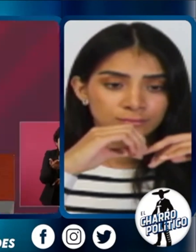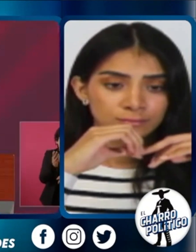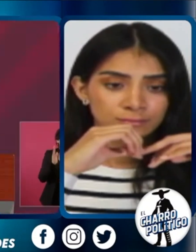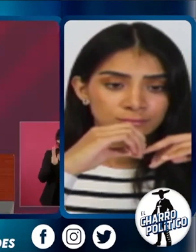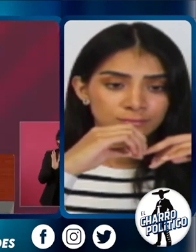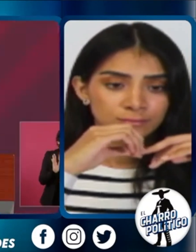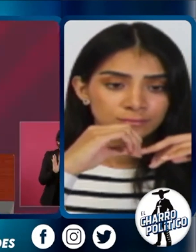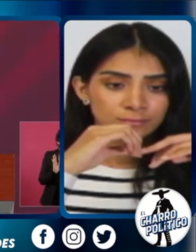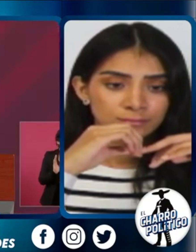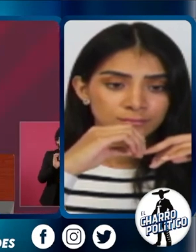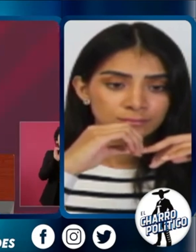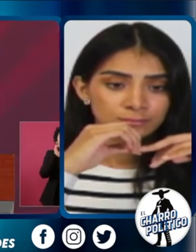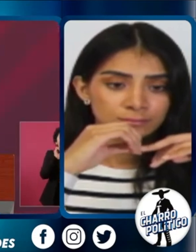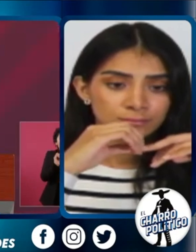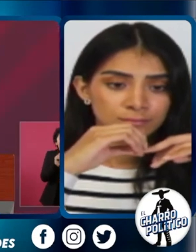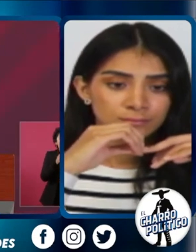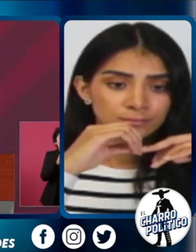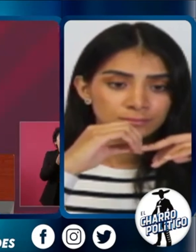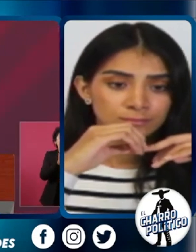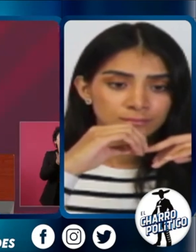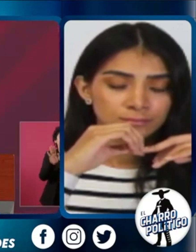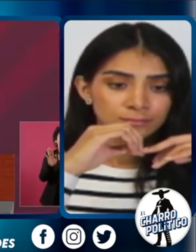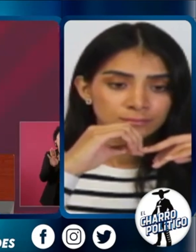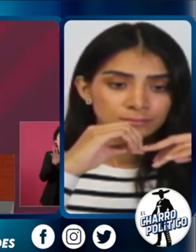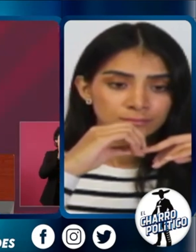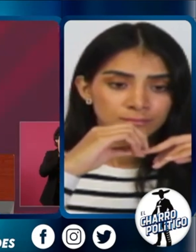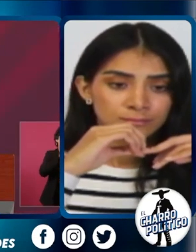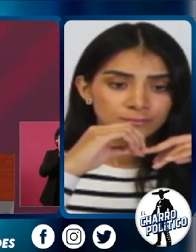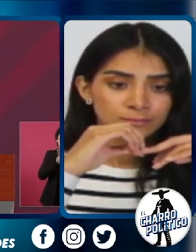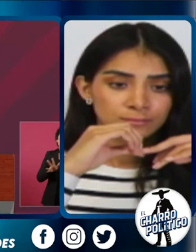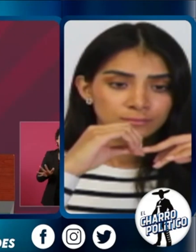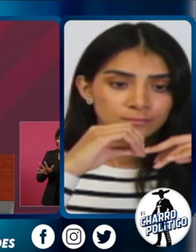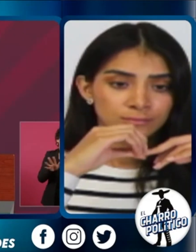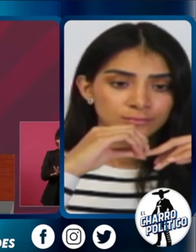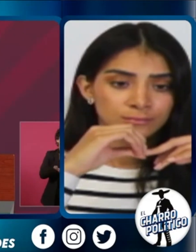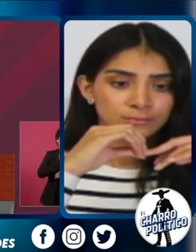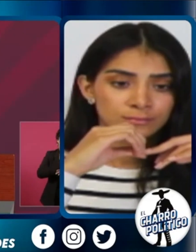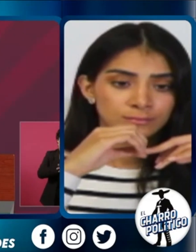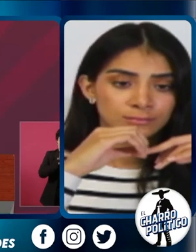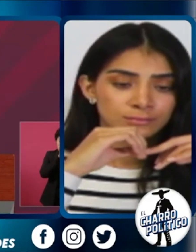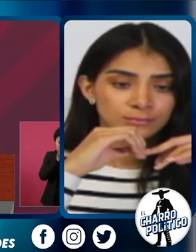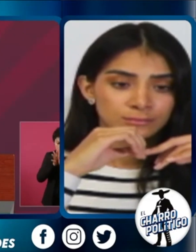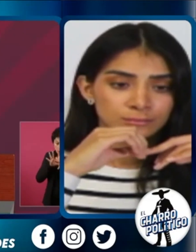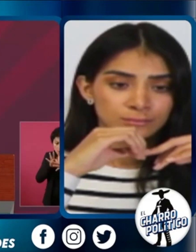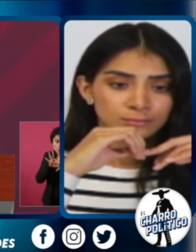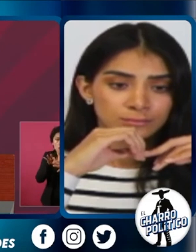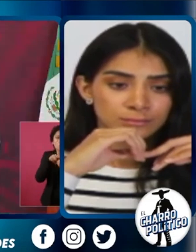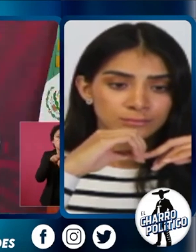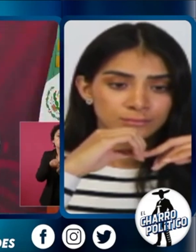¿O quieres que continúe la transformación?